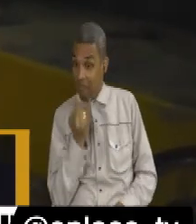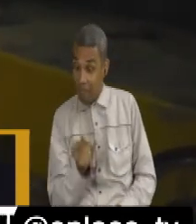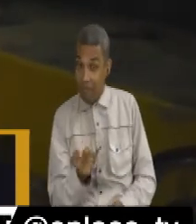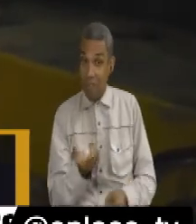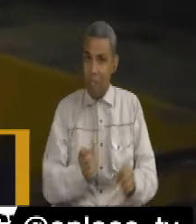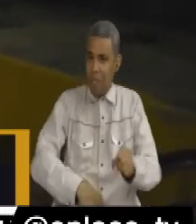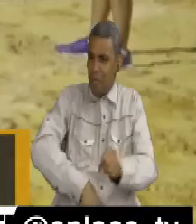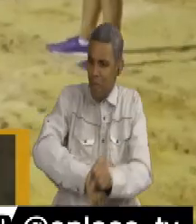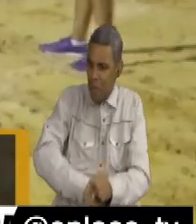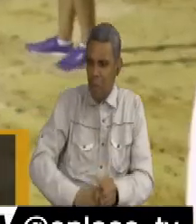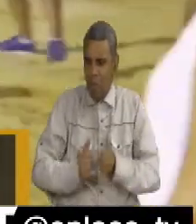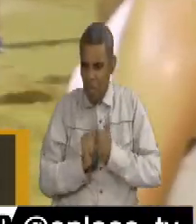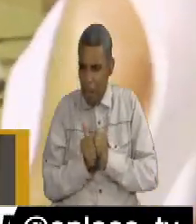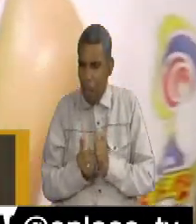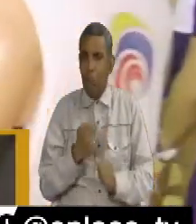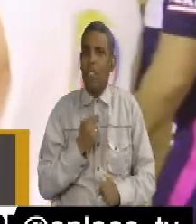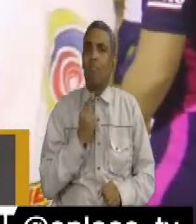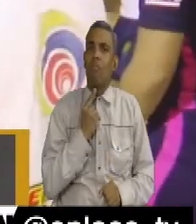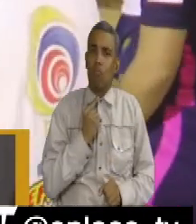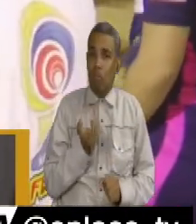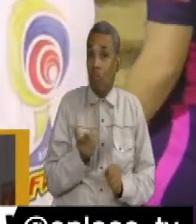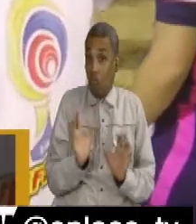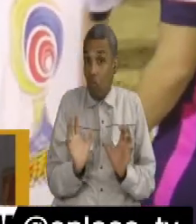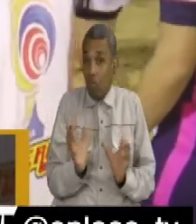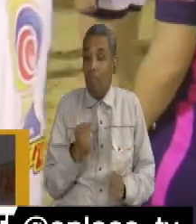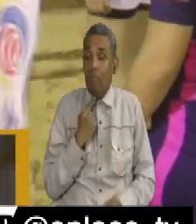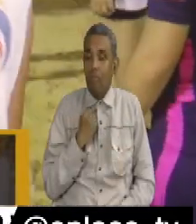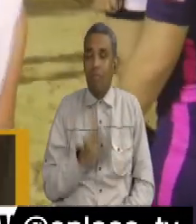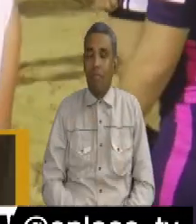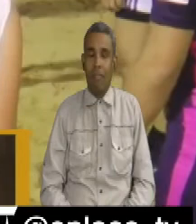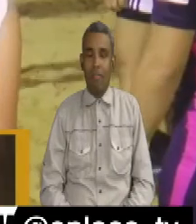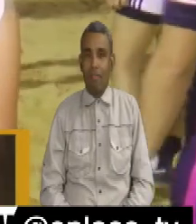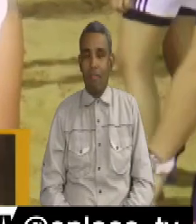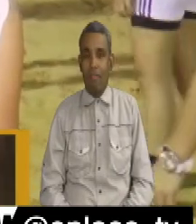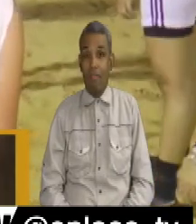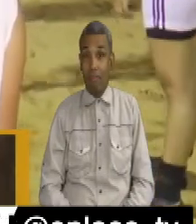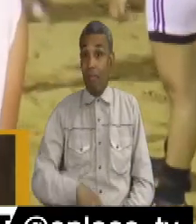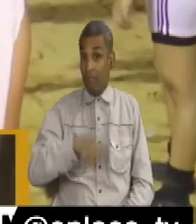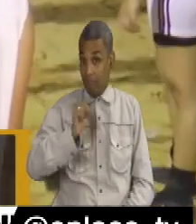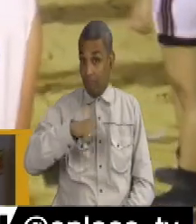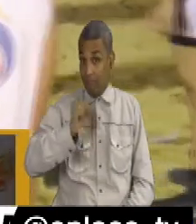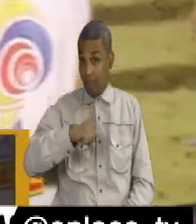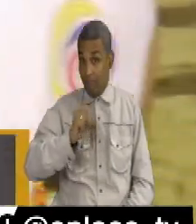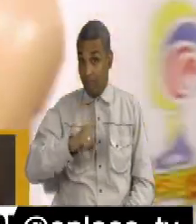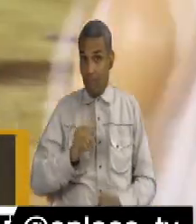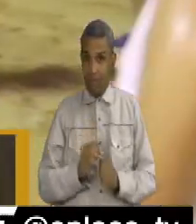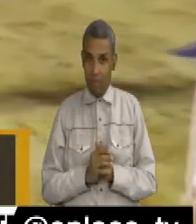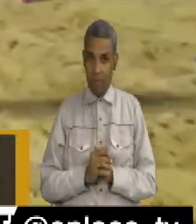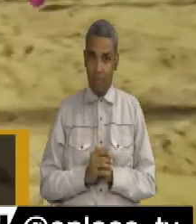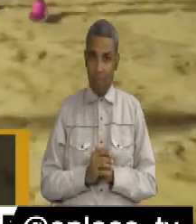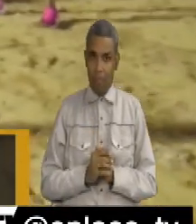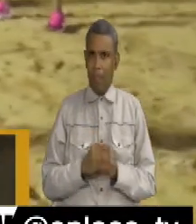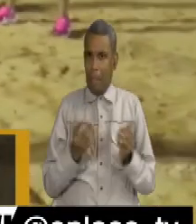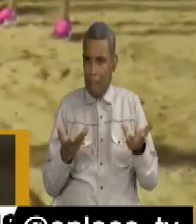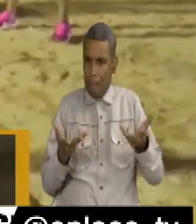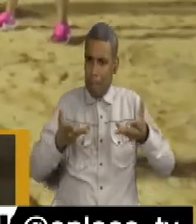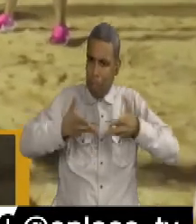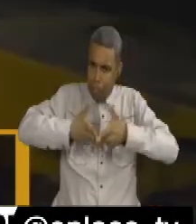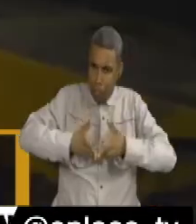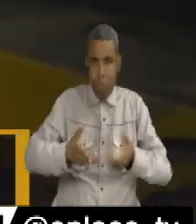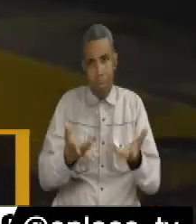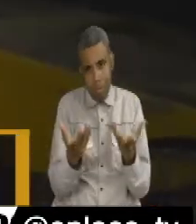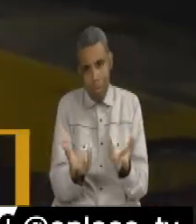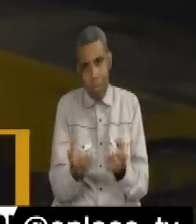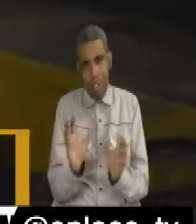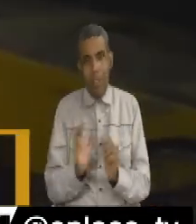a mí me interesa mucho el deporte y el fútbol, también me gusta mucho. Pues sí, también es muy bueno las integraciones, claro. Pues